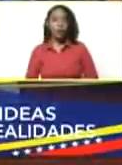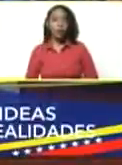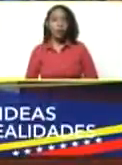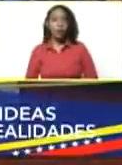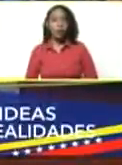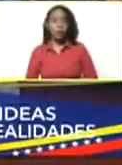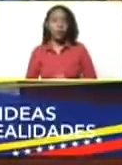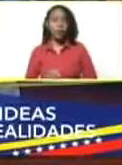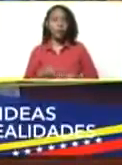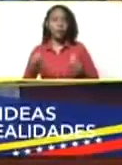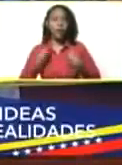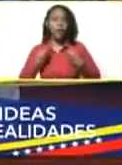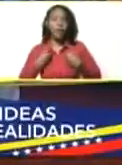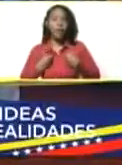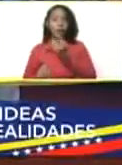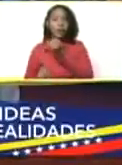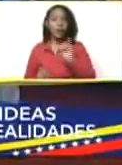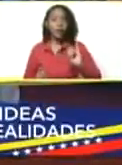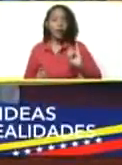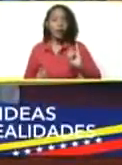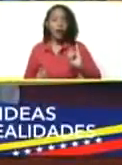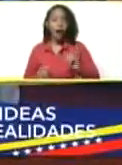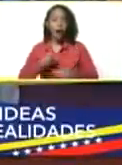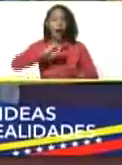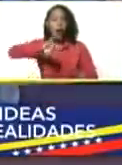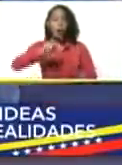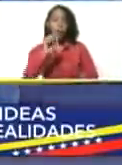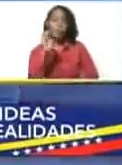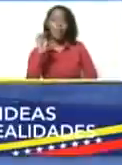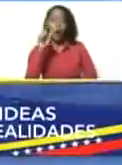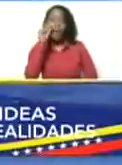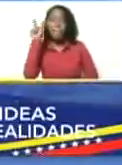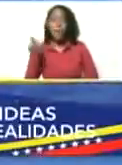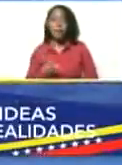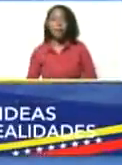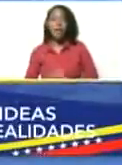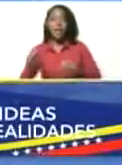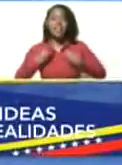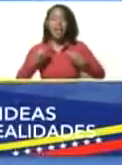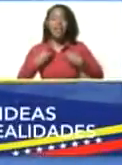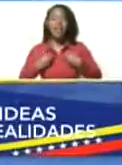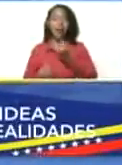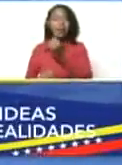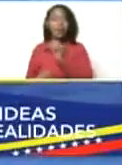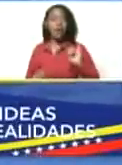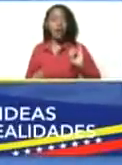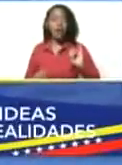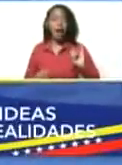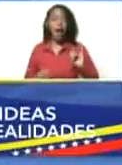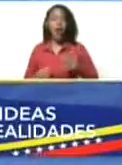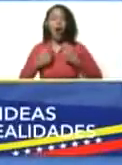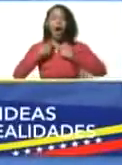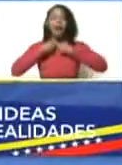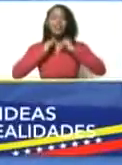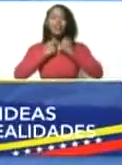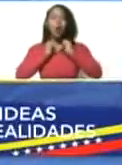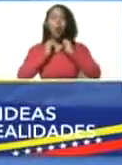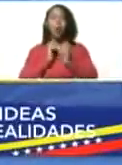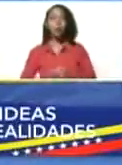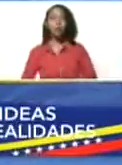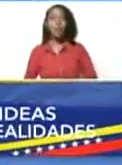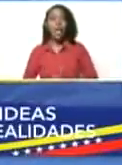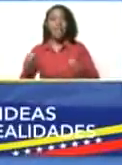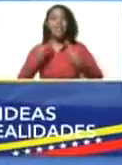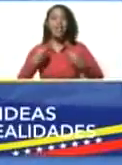¡Que viva la izquierda a los José Vicente Rangel! ¡Que viva la izquierda a los Aristóbulo Isturi!